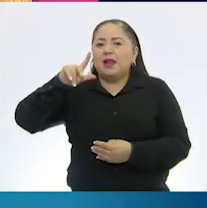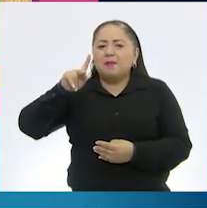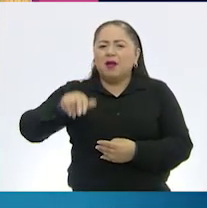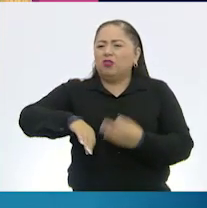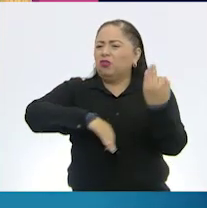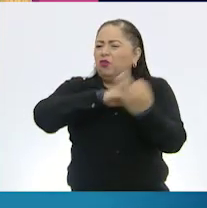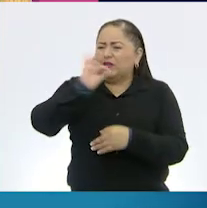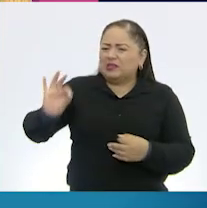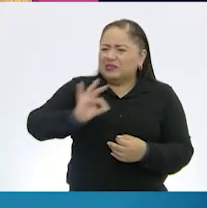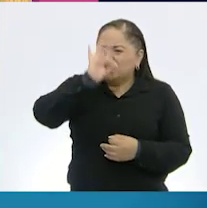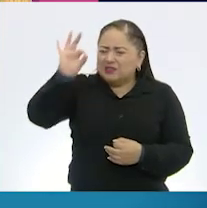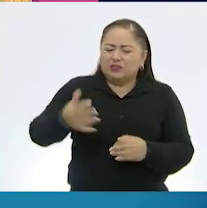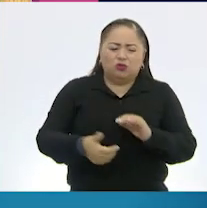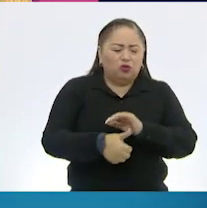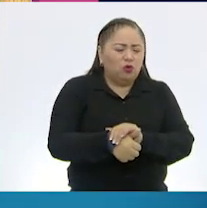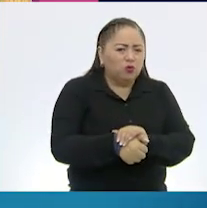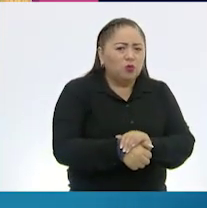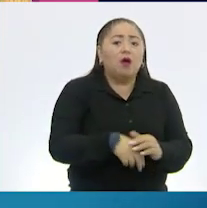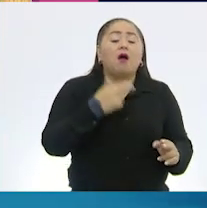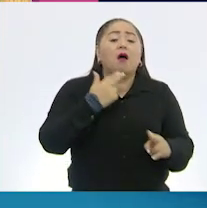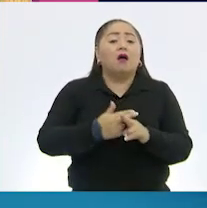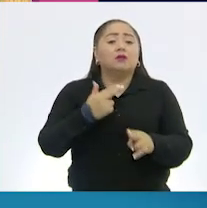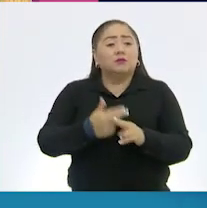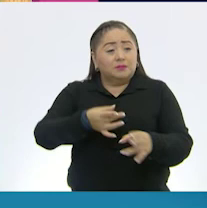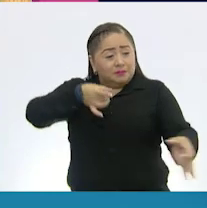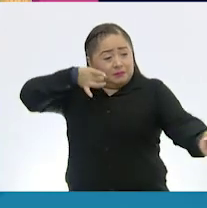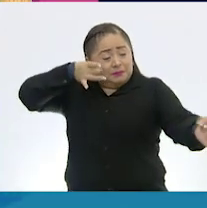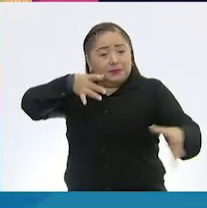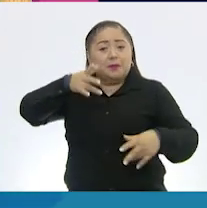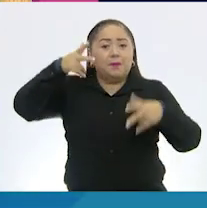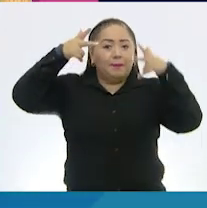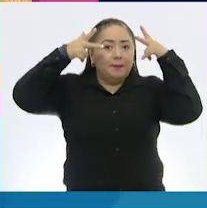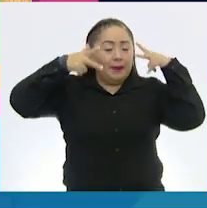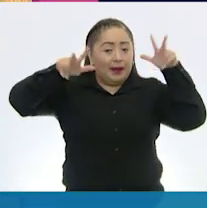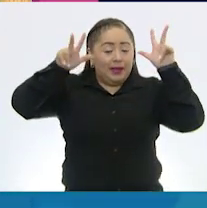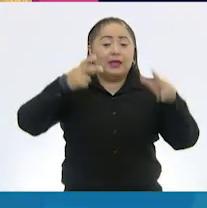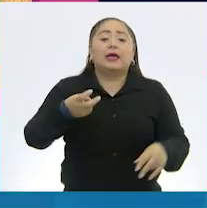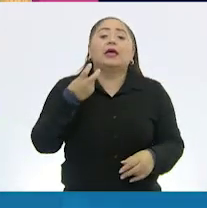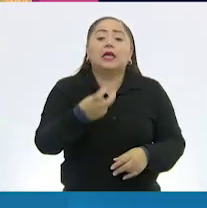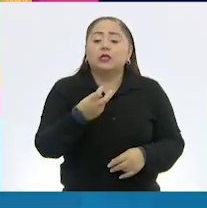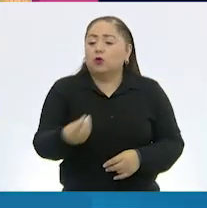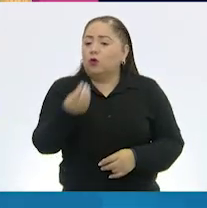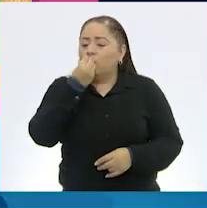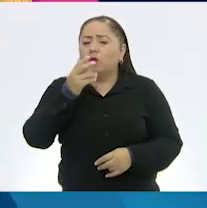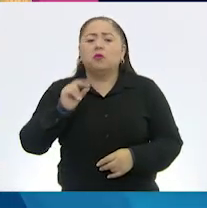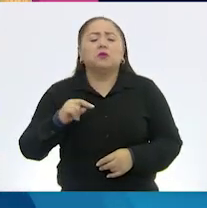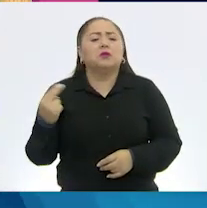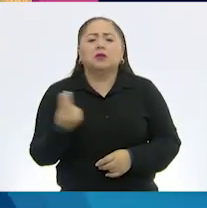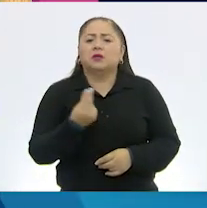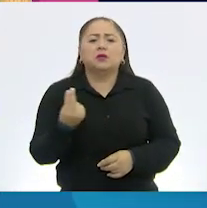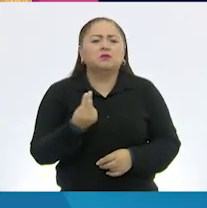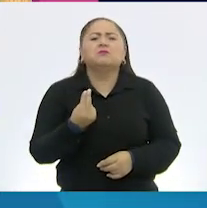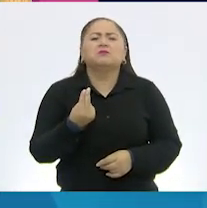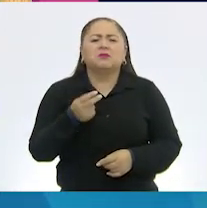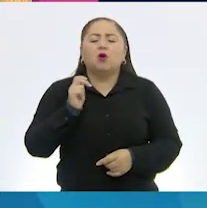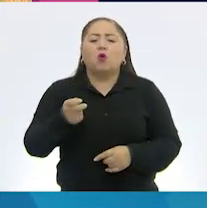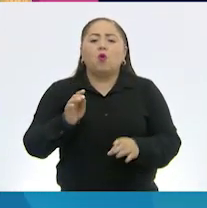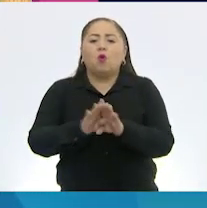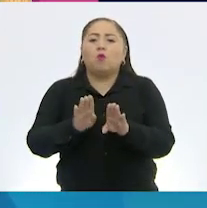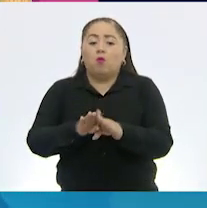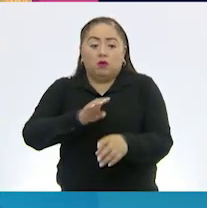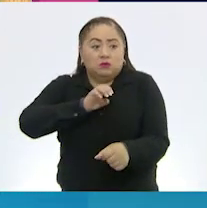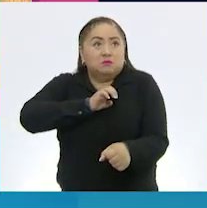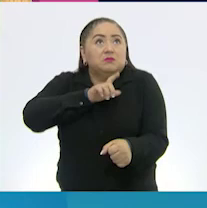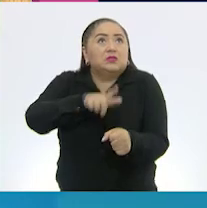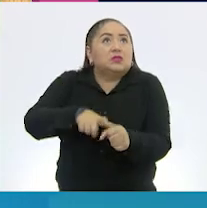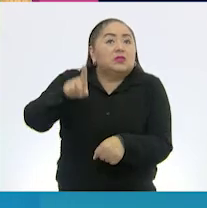de insectos, tortugas y hasta cazaban venados. Esto lo consumían sin necesidad de que fuera un momento en